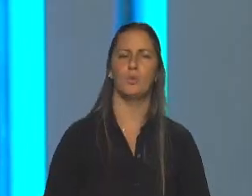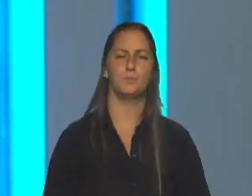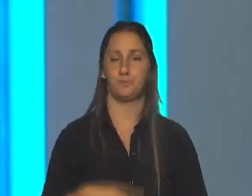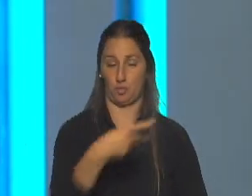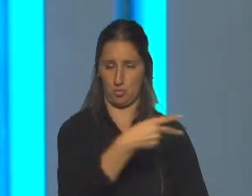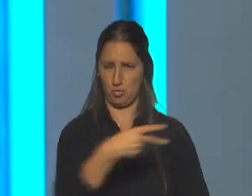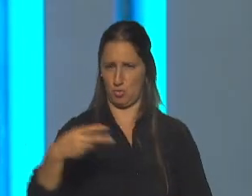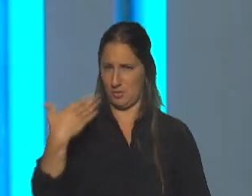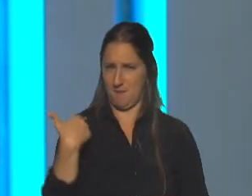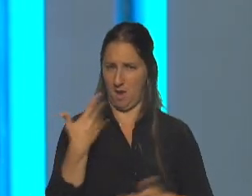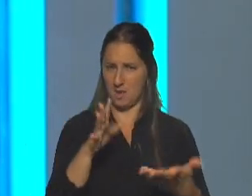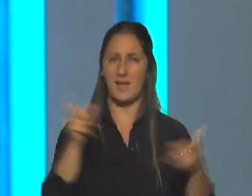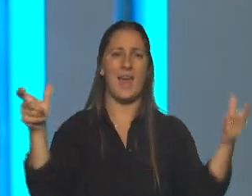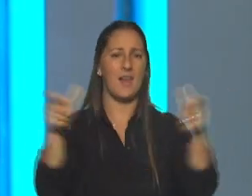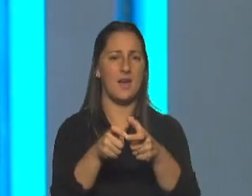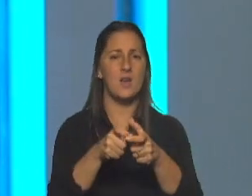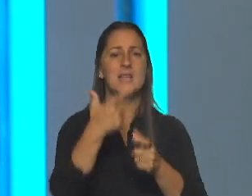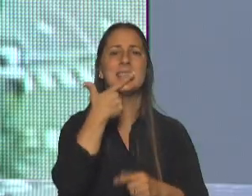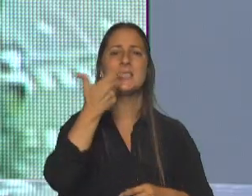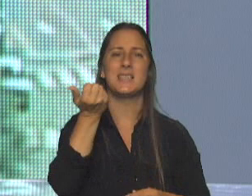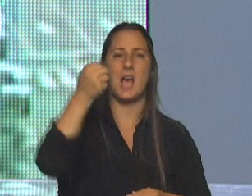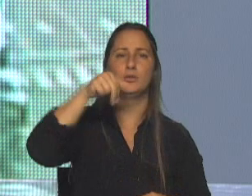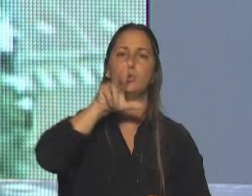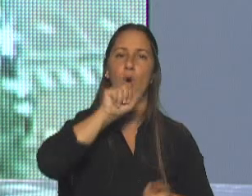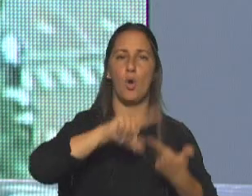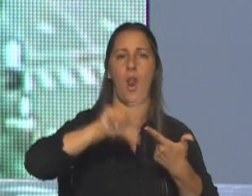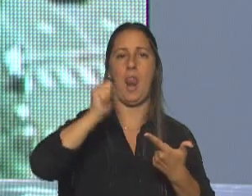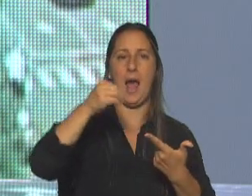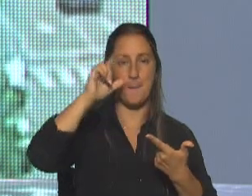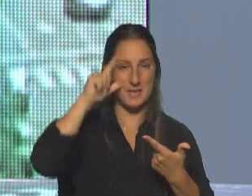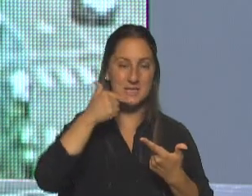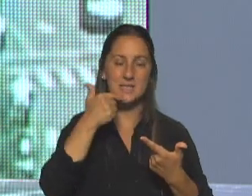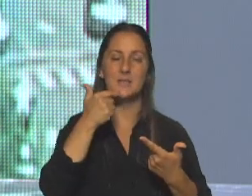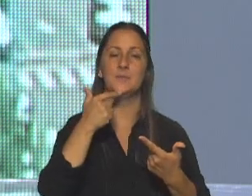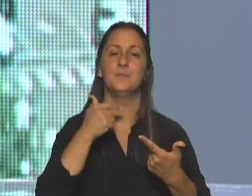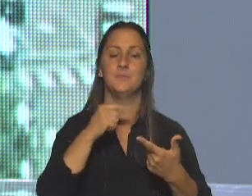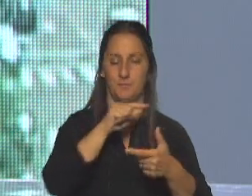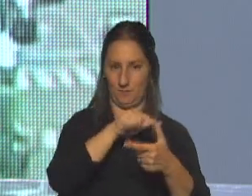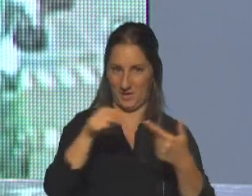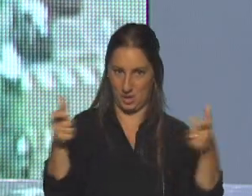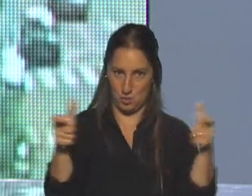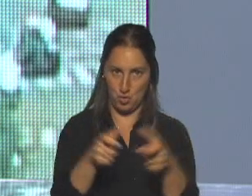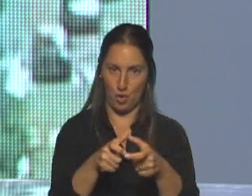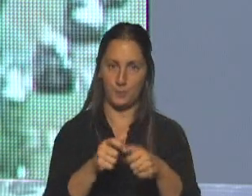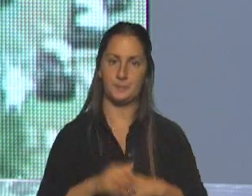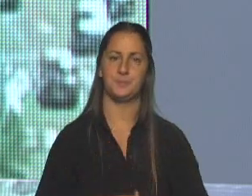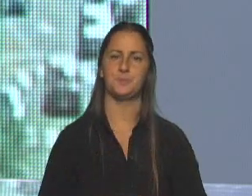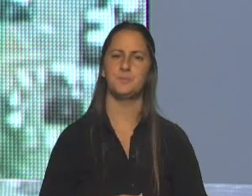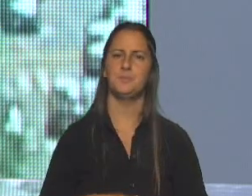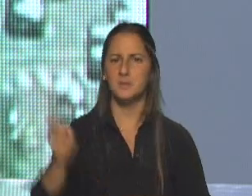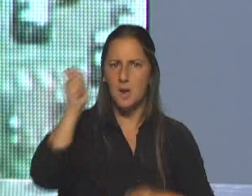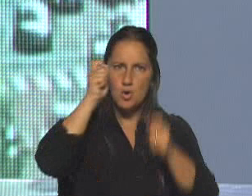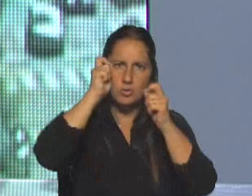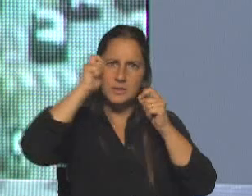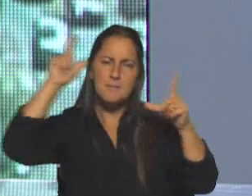2 semanas aproximadamente te reuniste con Leandro Santoro, con Matías Lames en la ciudad de Buenos Aires. Digo, ¿imaginás esa unidad